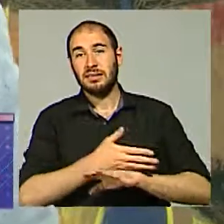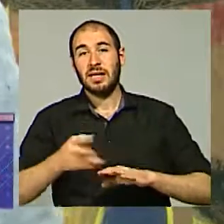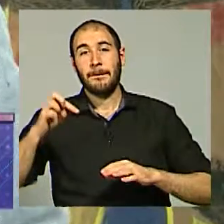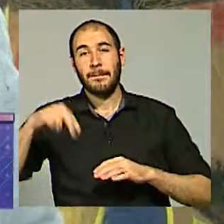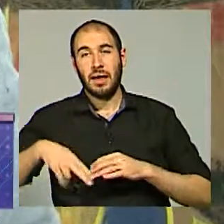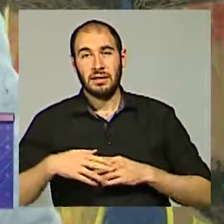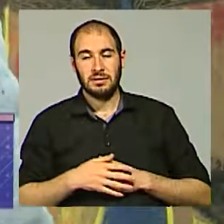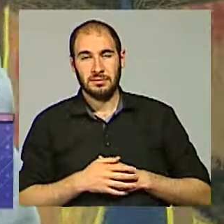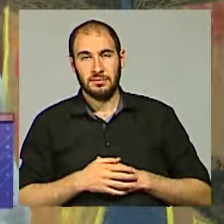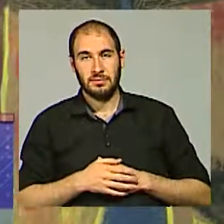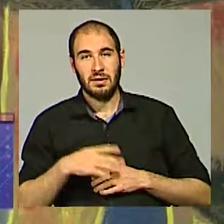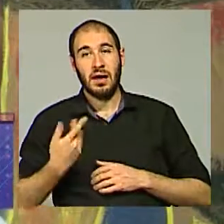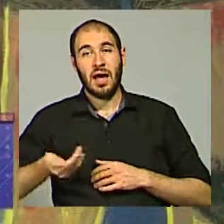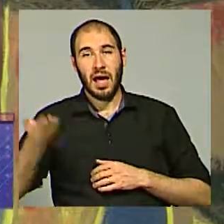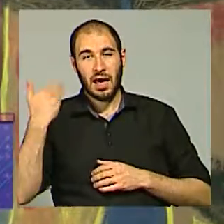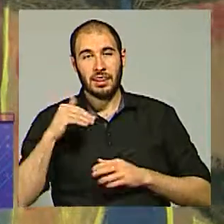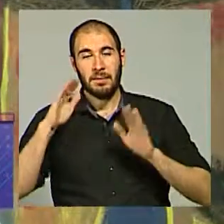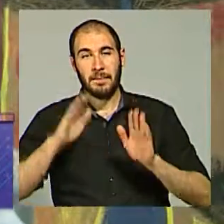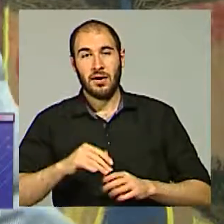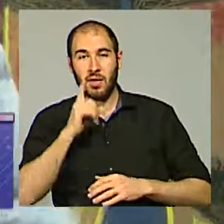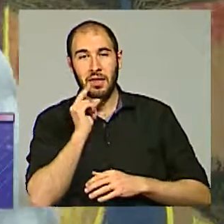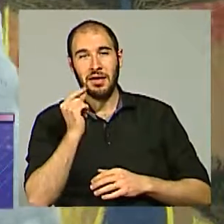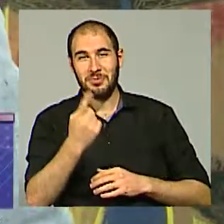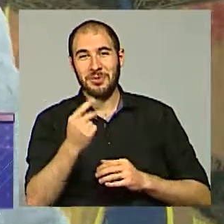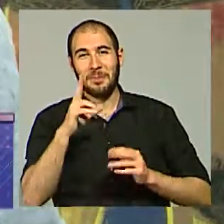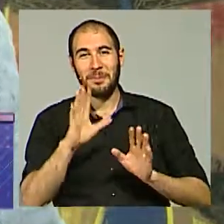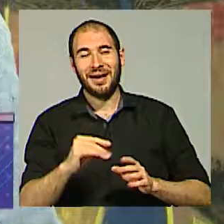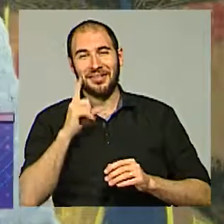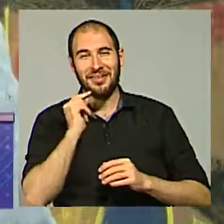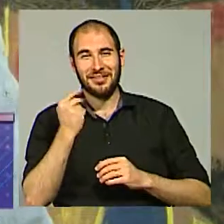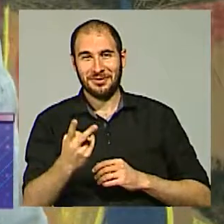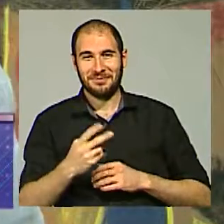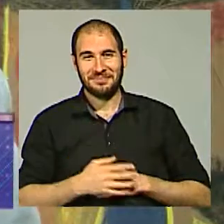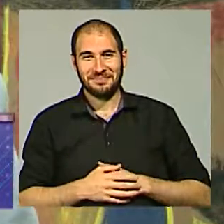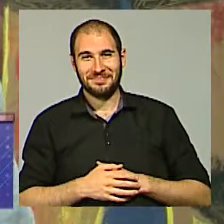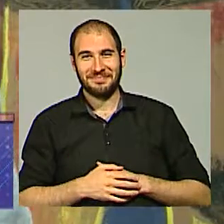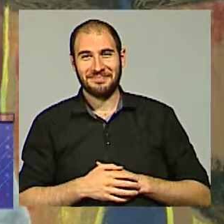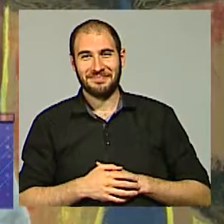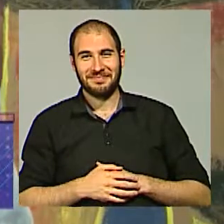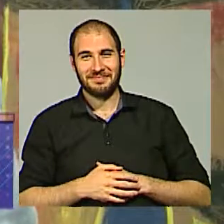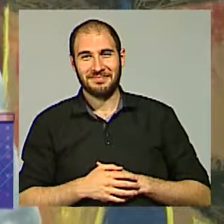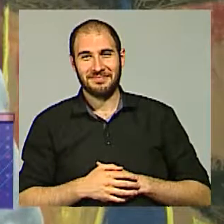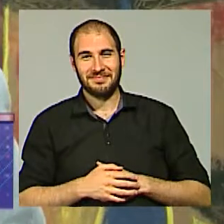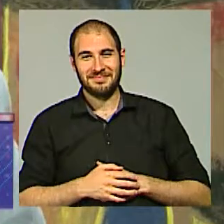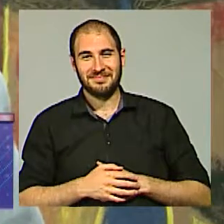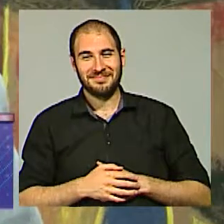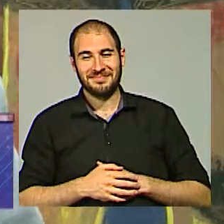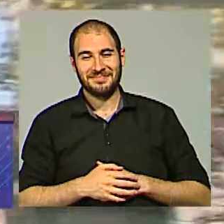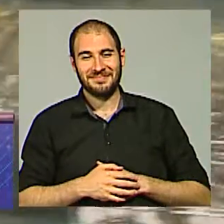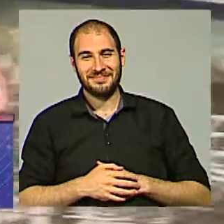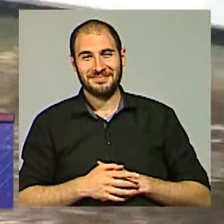plan que ya tuvo un paro de 24 y un paro de 48 es y